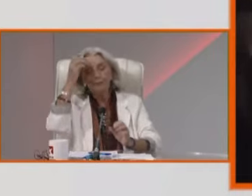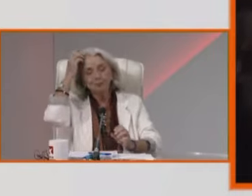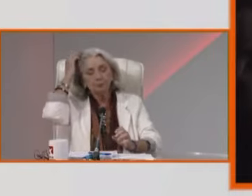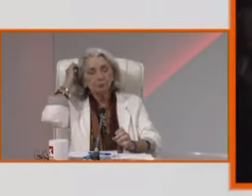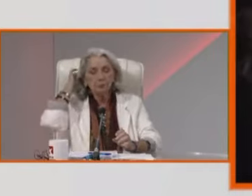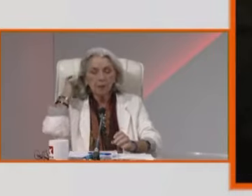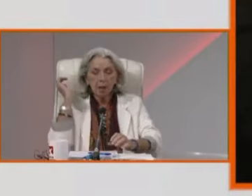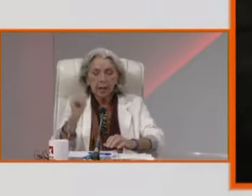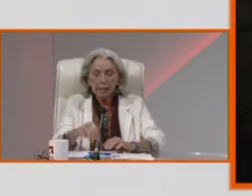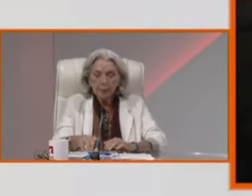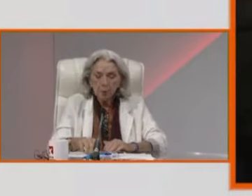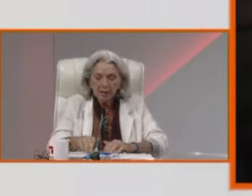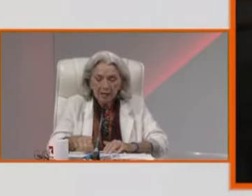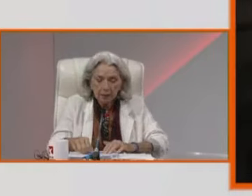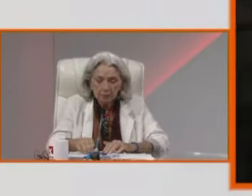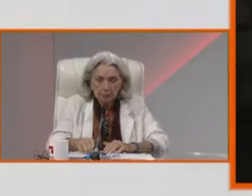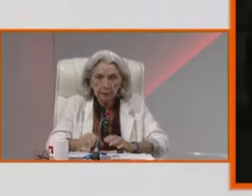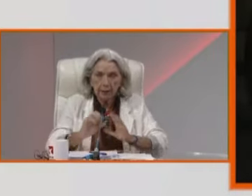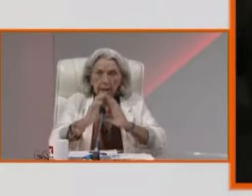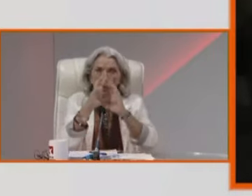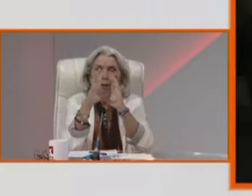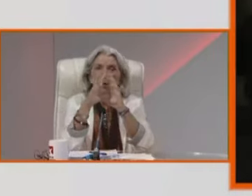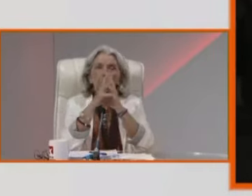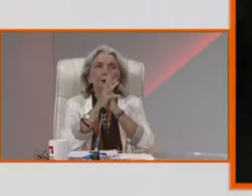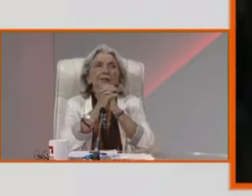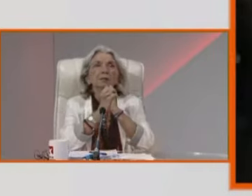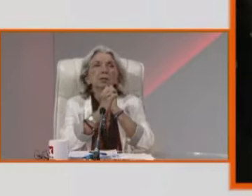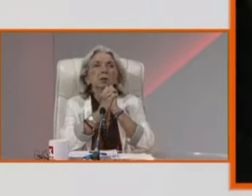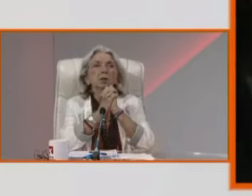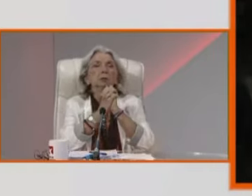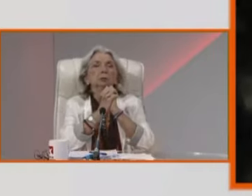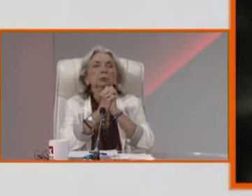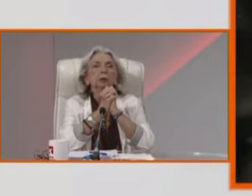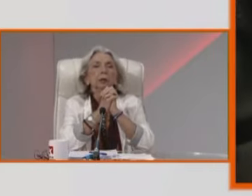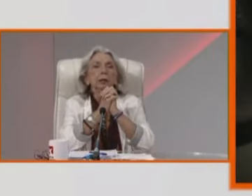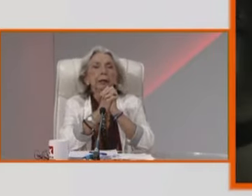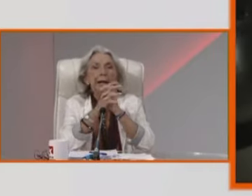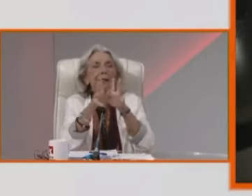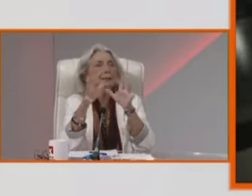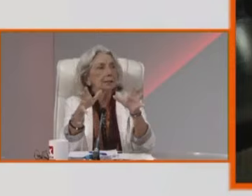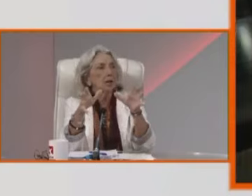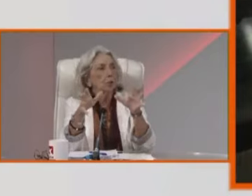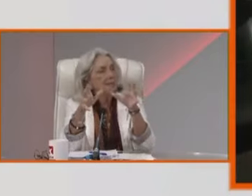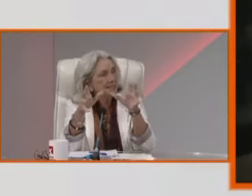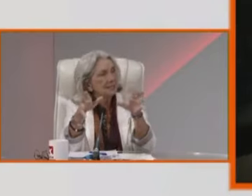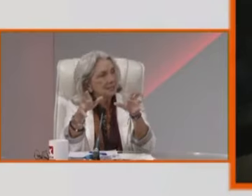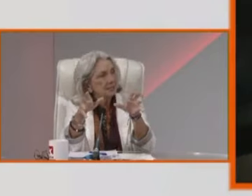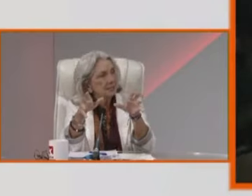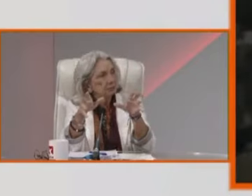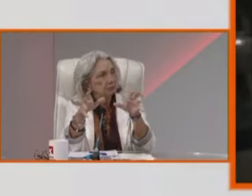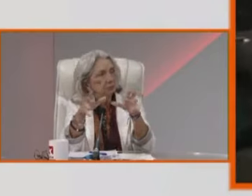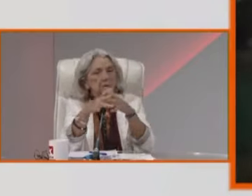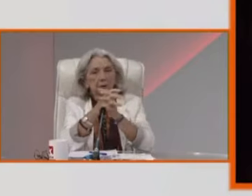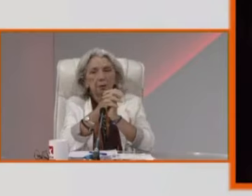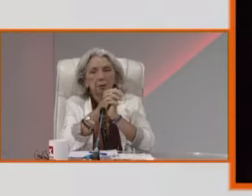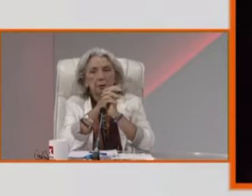vamos a Hezbollah. Hezbollah es una organización que ha lanzado